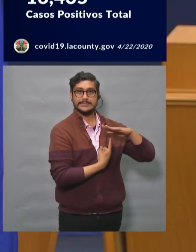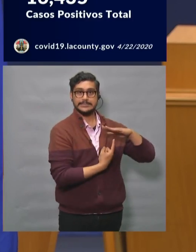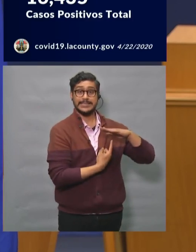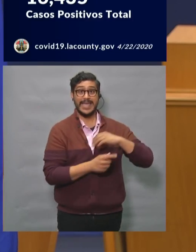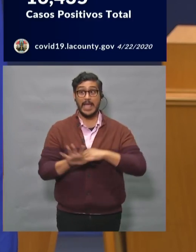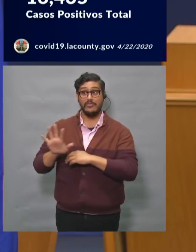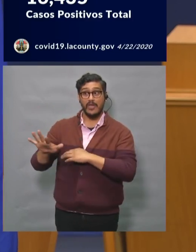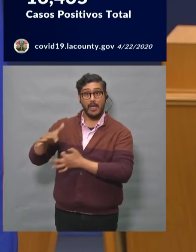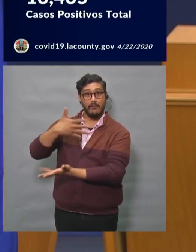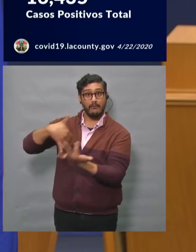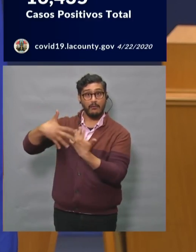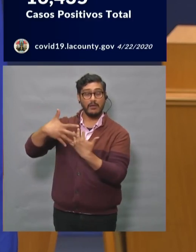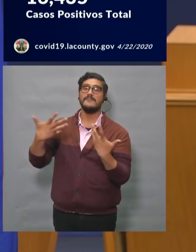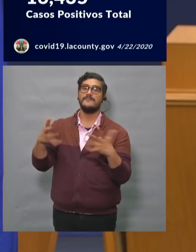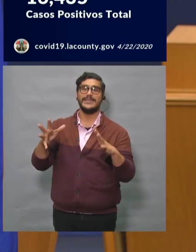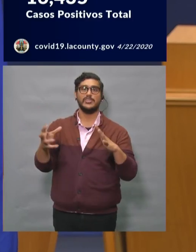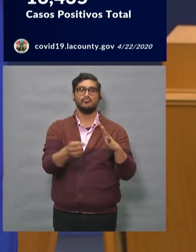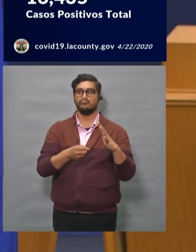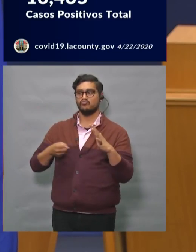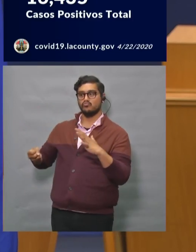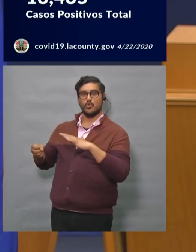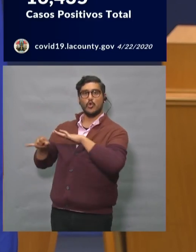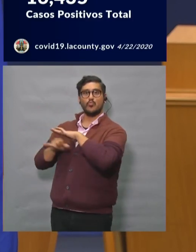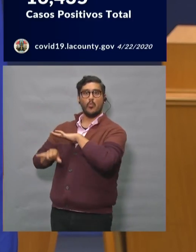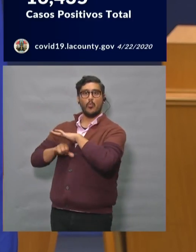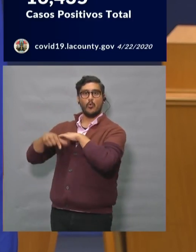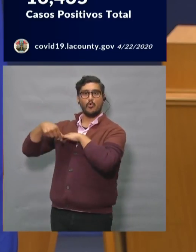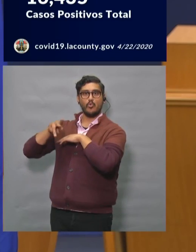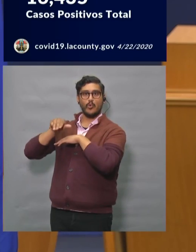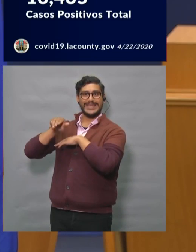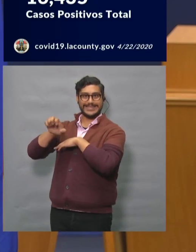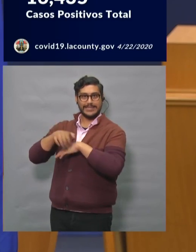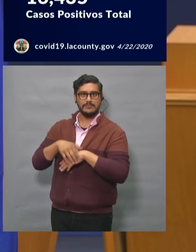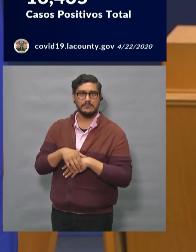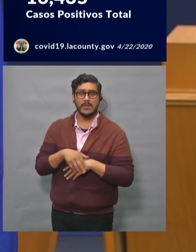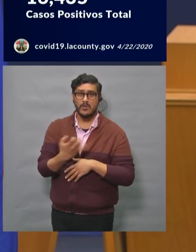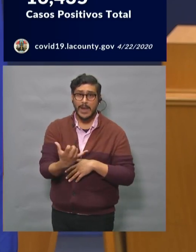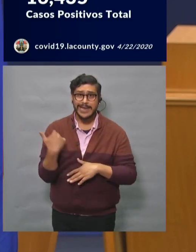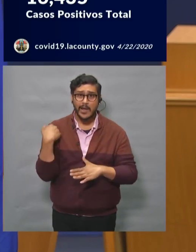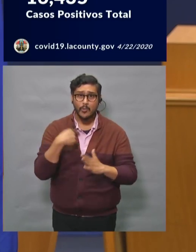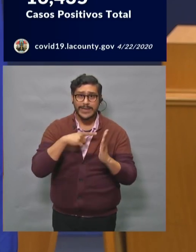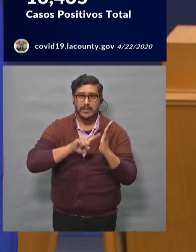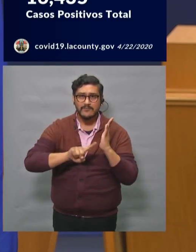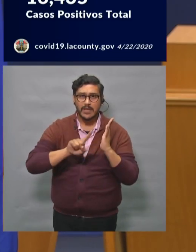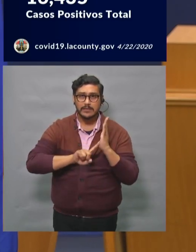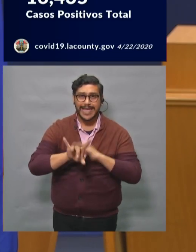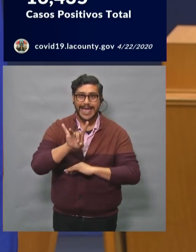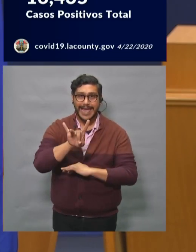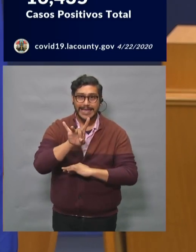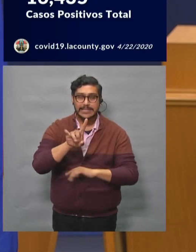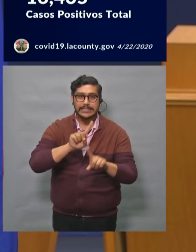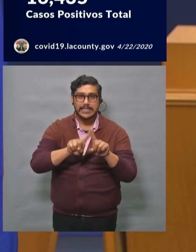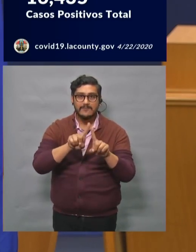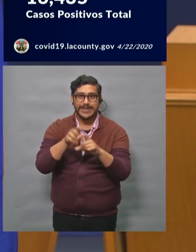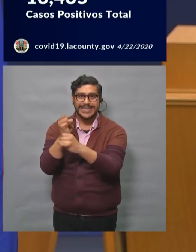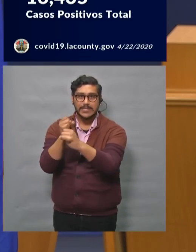cercanos están en cuarentena. Estamos llevando a cabo investigaciones en 8 refugios